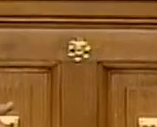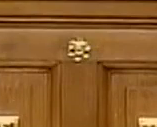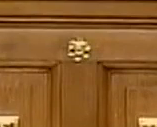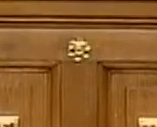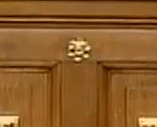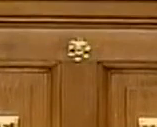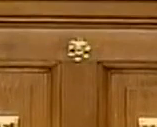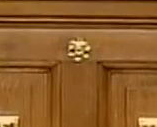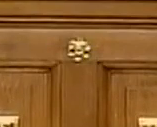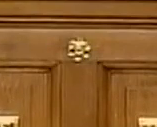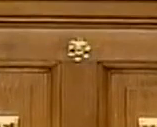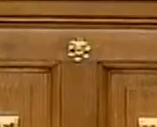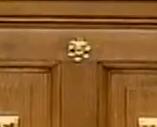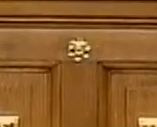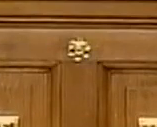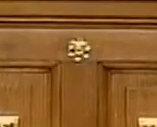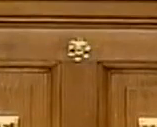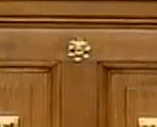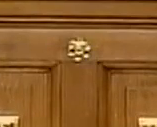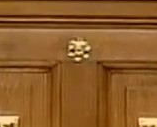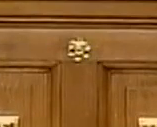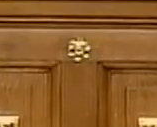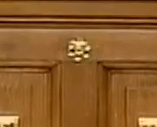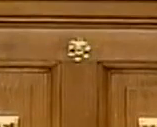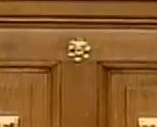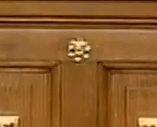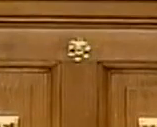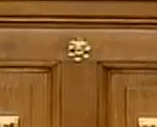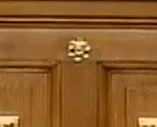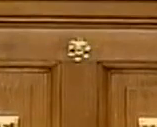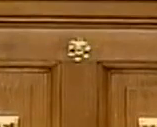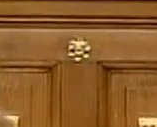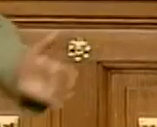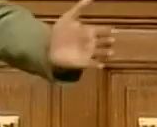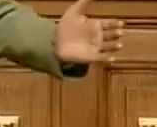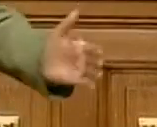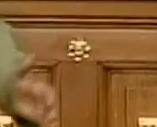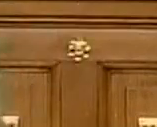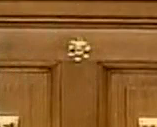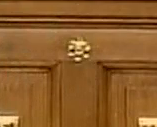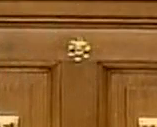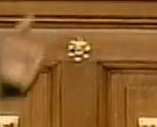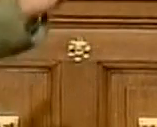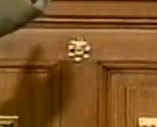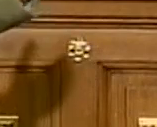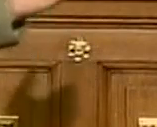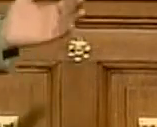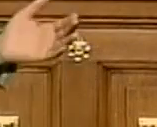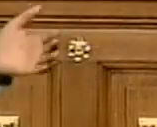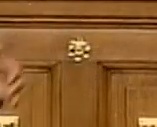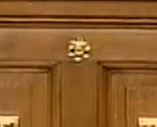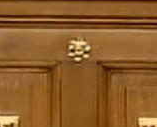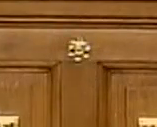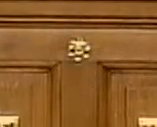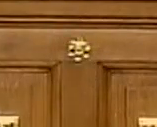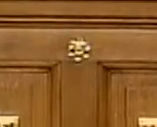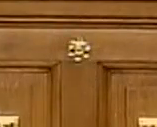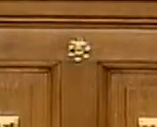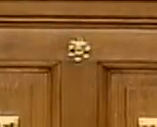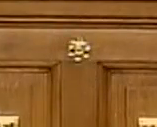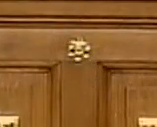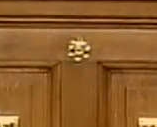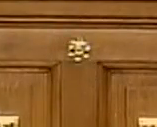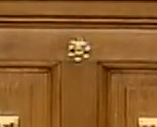para conmemorar el día de nuestra independencia. Los últimos que recuerdo fue el propio presidente de la Asamblea